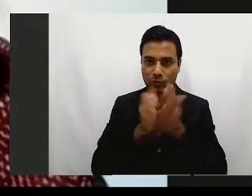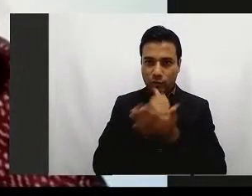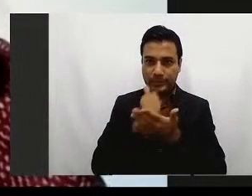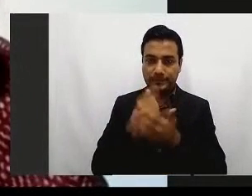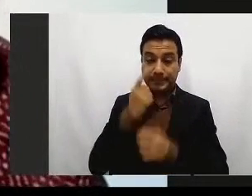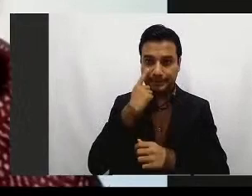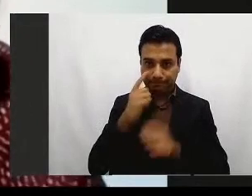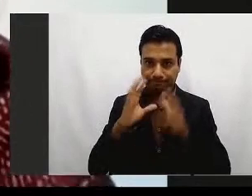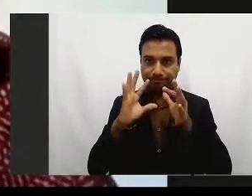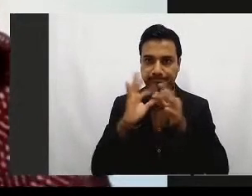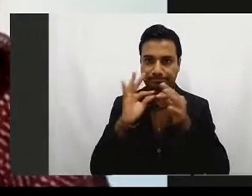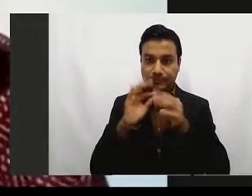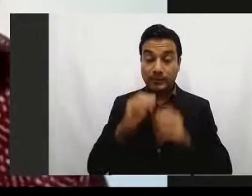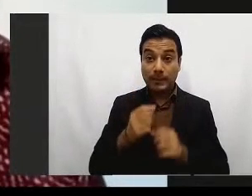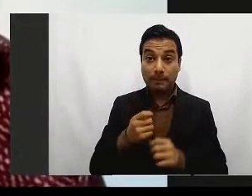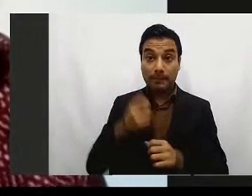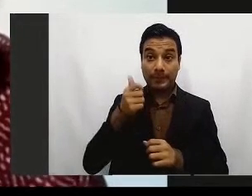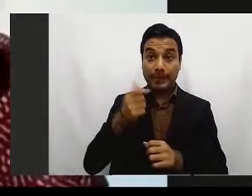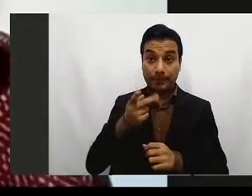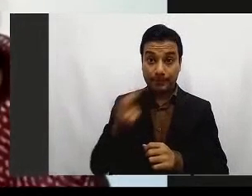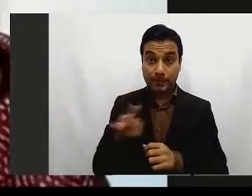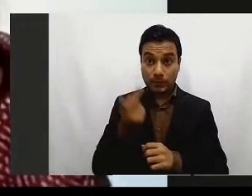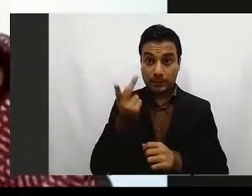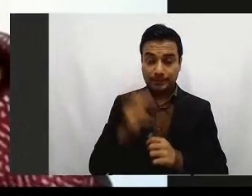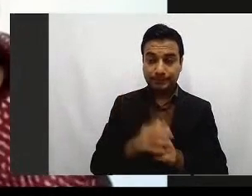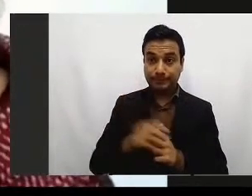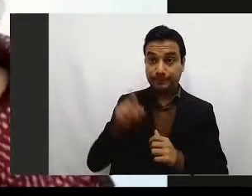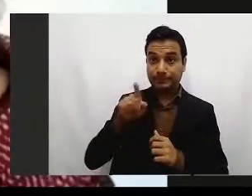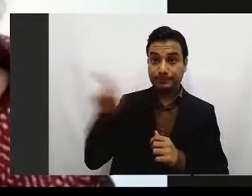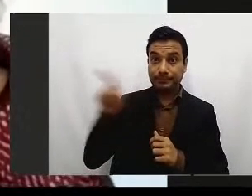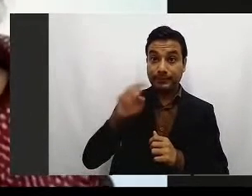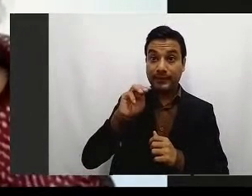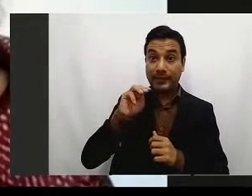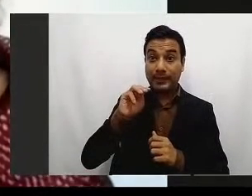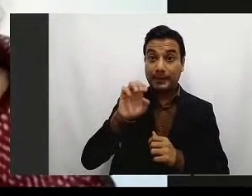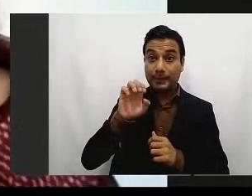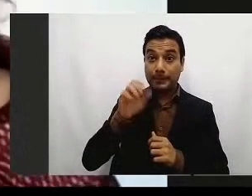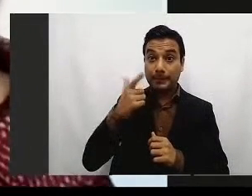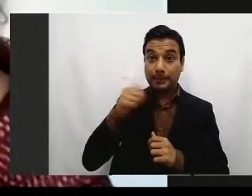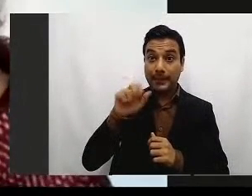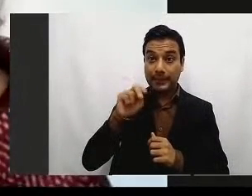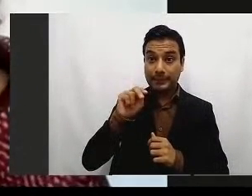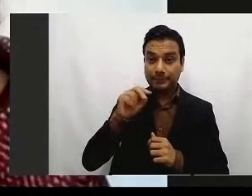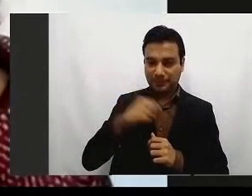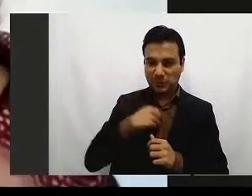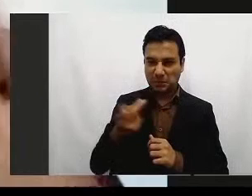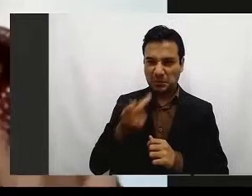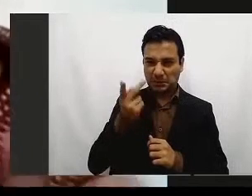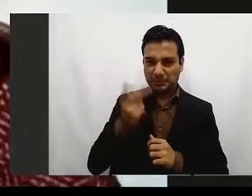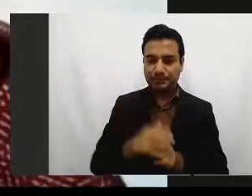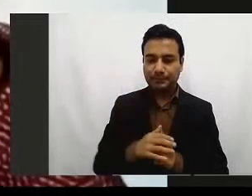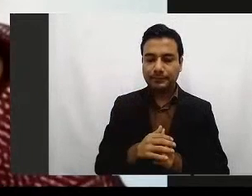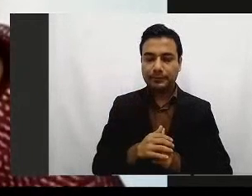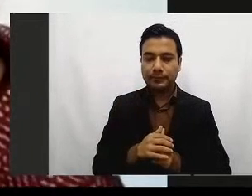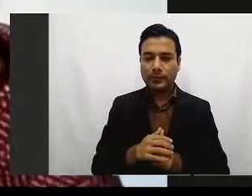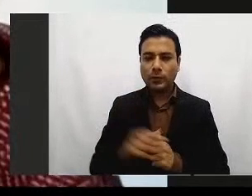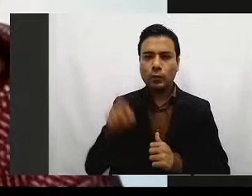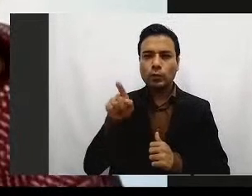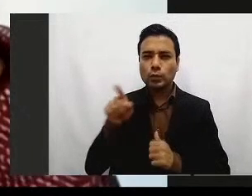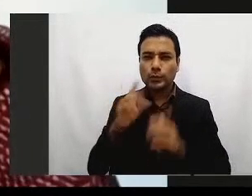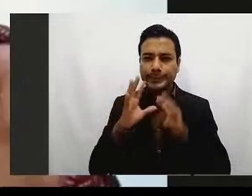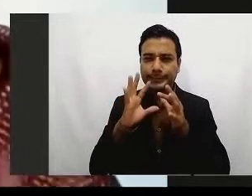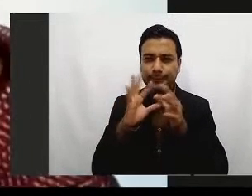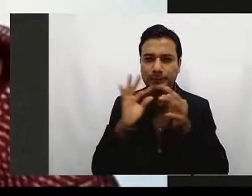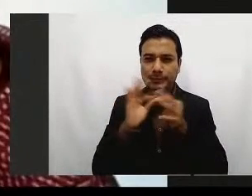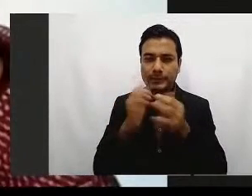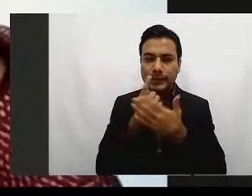creo que mi primera pregunta sería dirigida a Megan y le quisiera preguntar lo siguiente, ¿no? Megan, platícanos qué es el